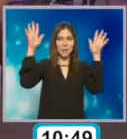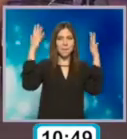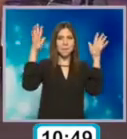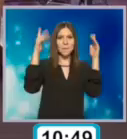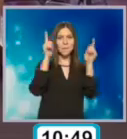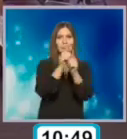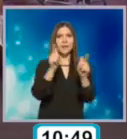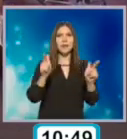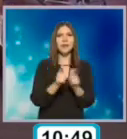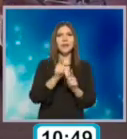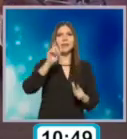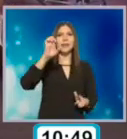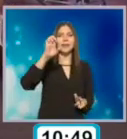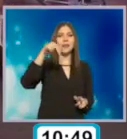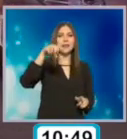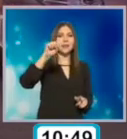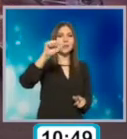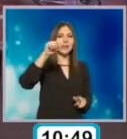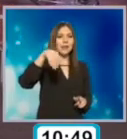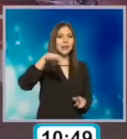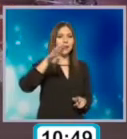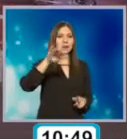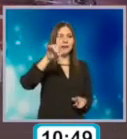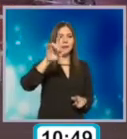para Grupo Ensamble.